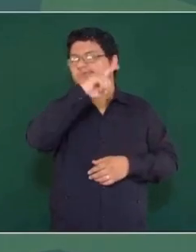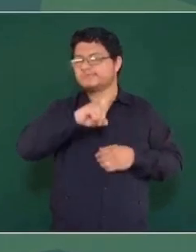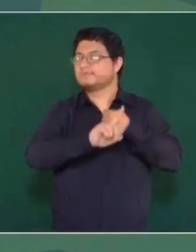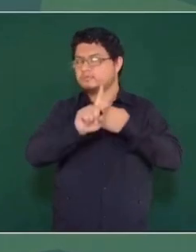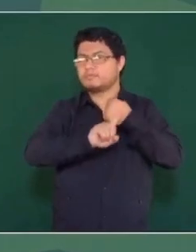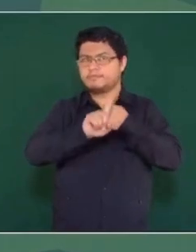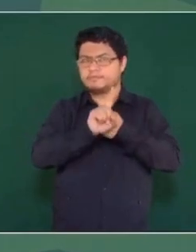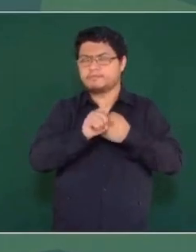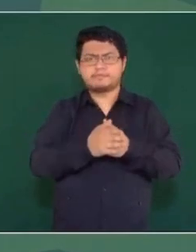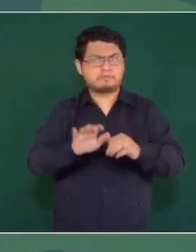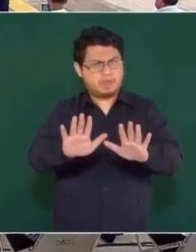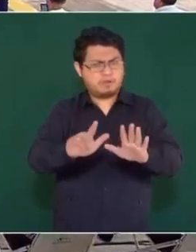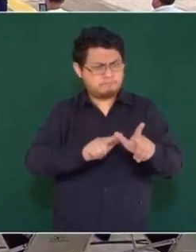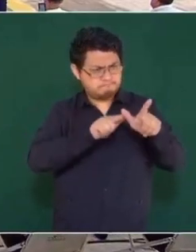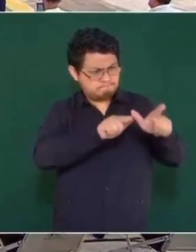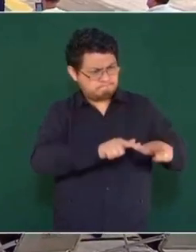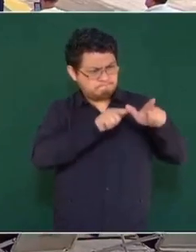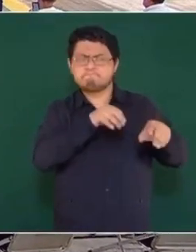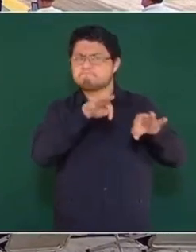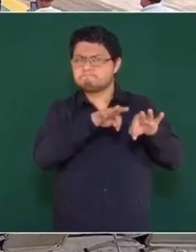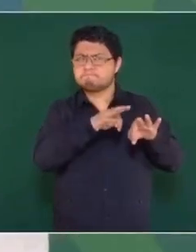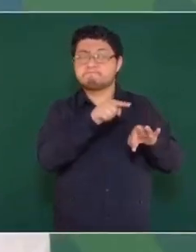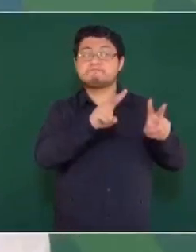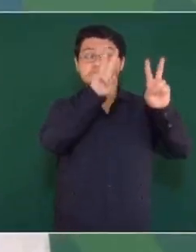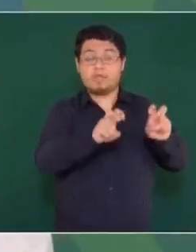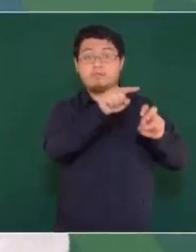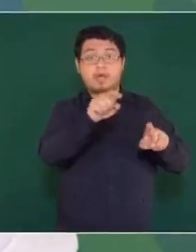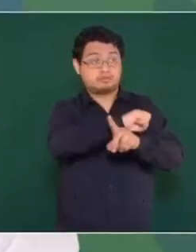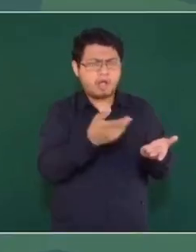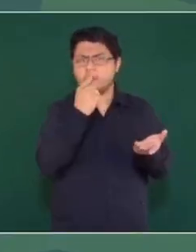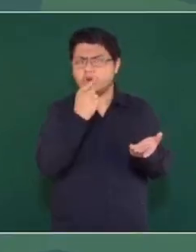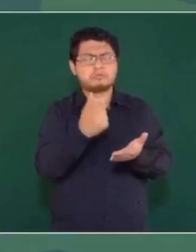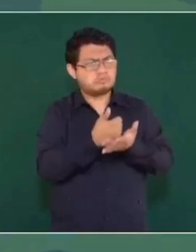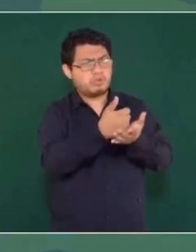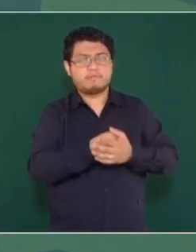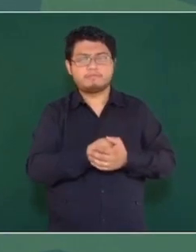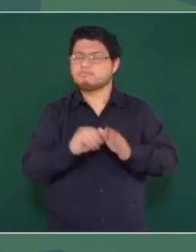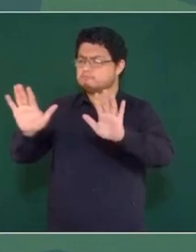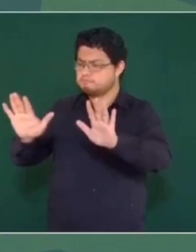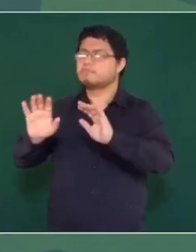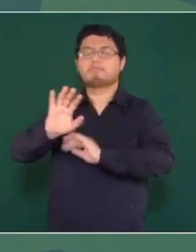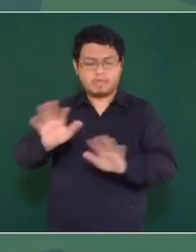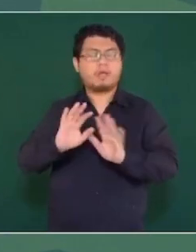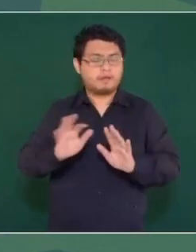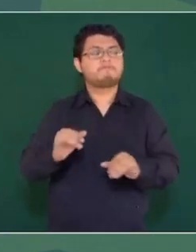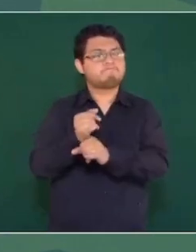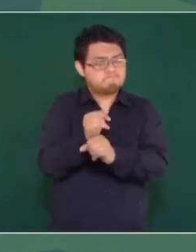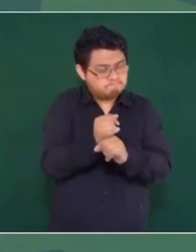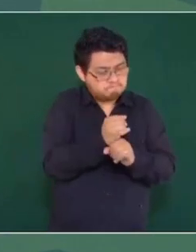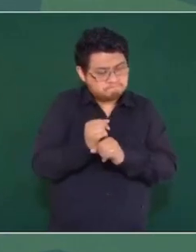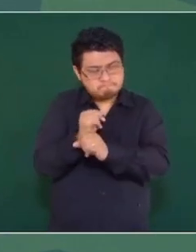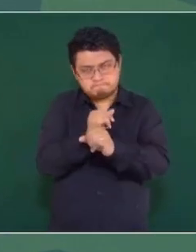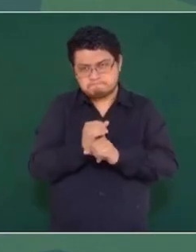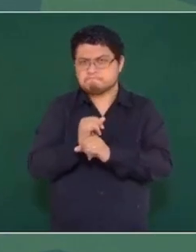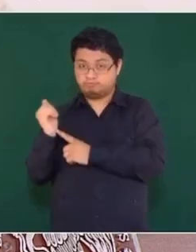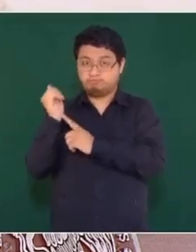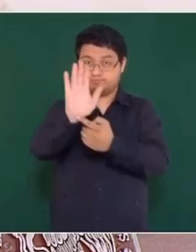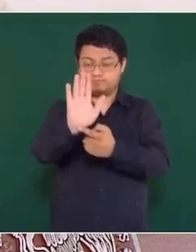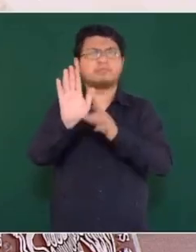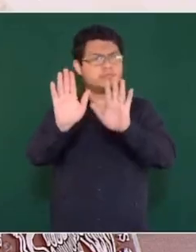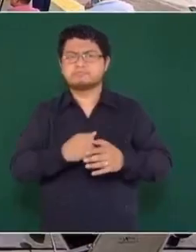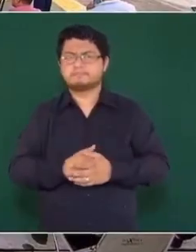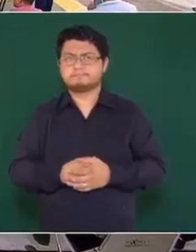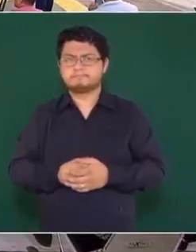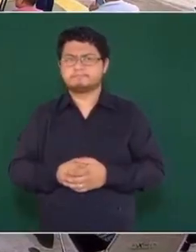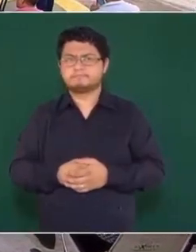se va a seguir avanzando en el caso de Zacatecas y en cualquier caso. Está haciendo la investigación y ya se tienen elementos, se tienen pruebas, hay imágenes, se está